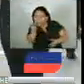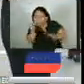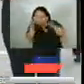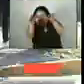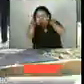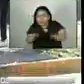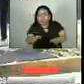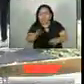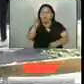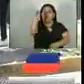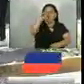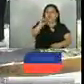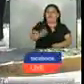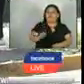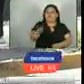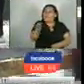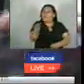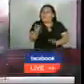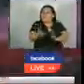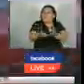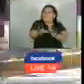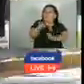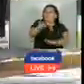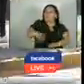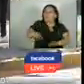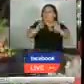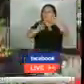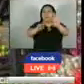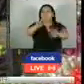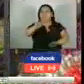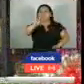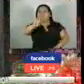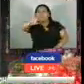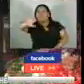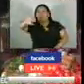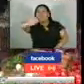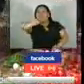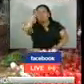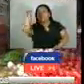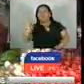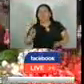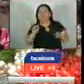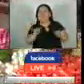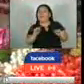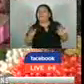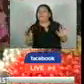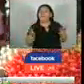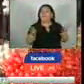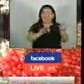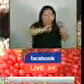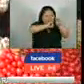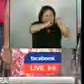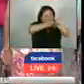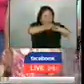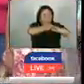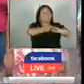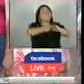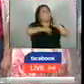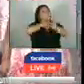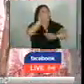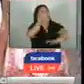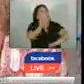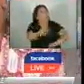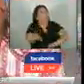de octubre, el nivel de inflación era del 7.47%, lo cual se traduce en el aumento de precio